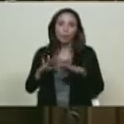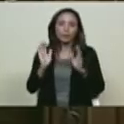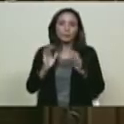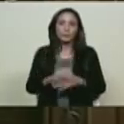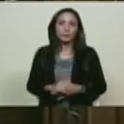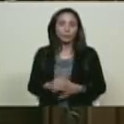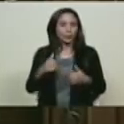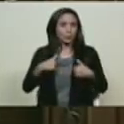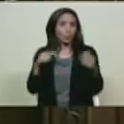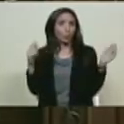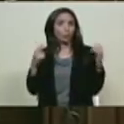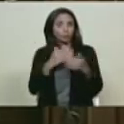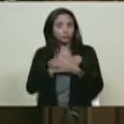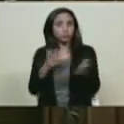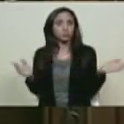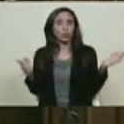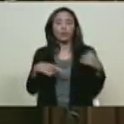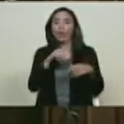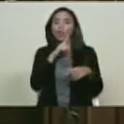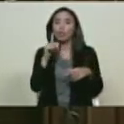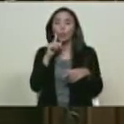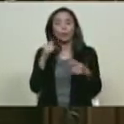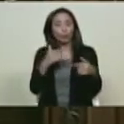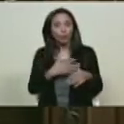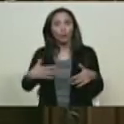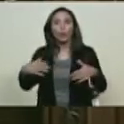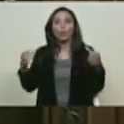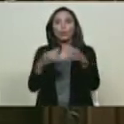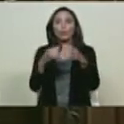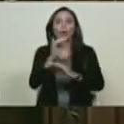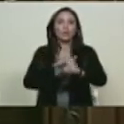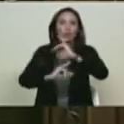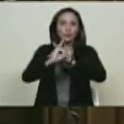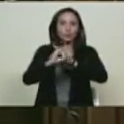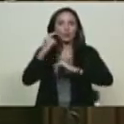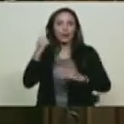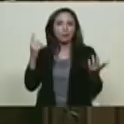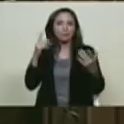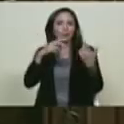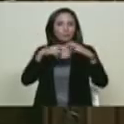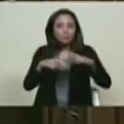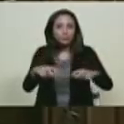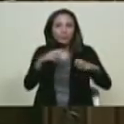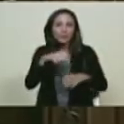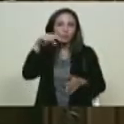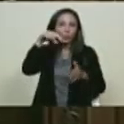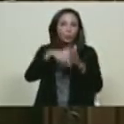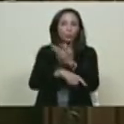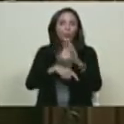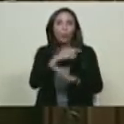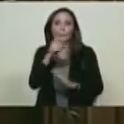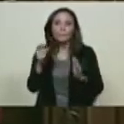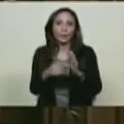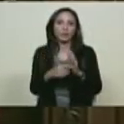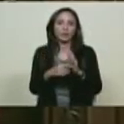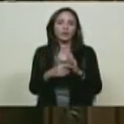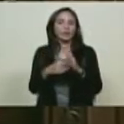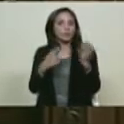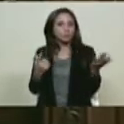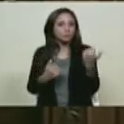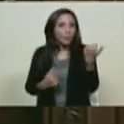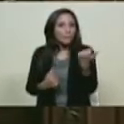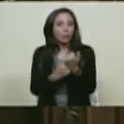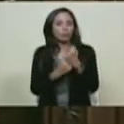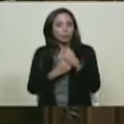que se nombre una comisión internacional para una investigación independiente y aportar todos